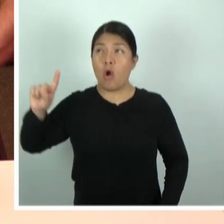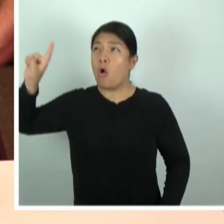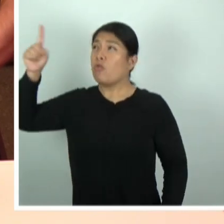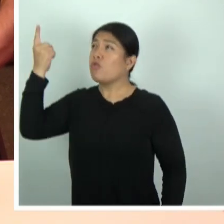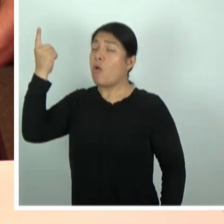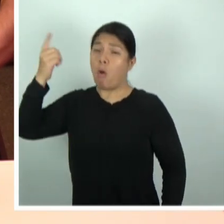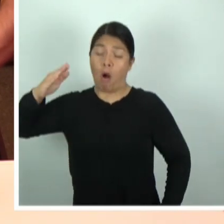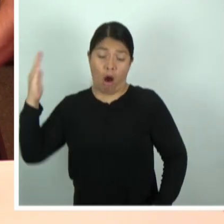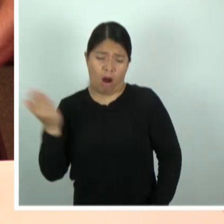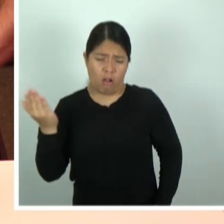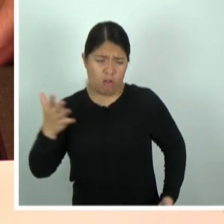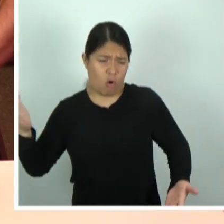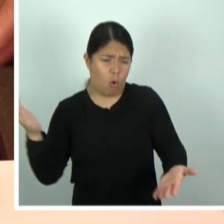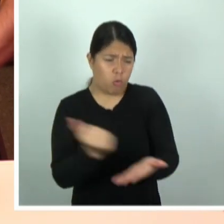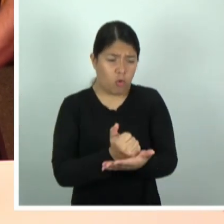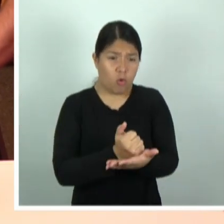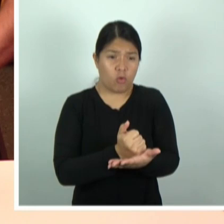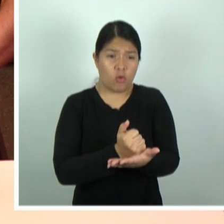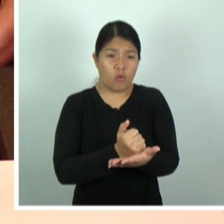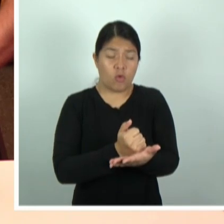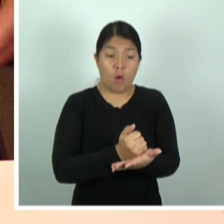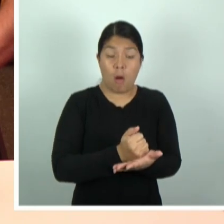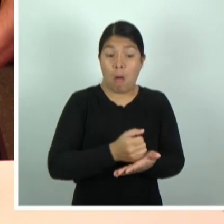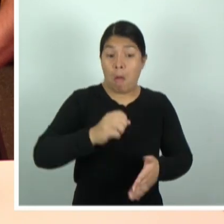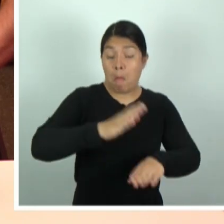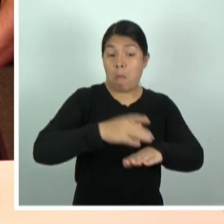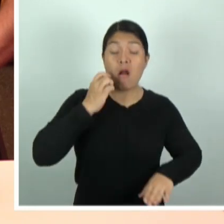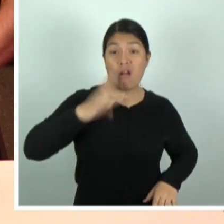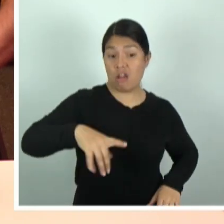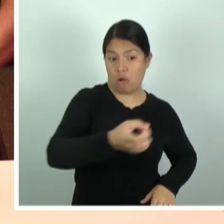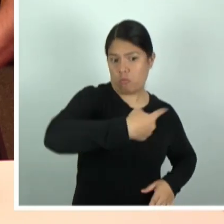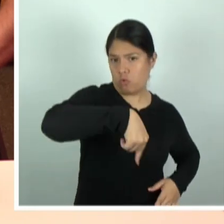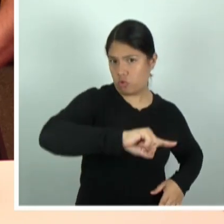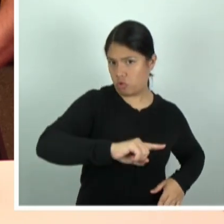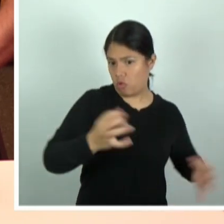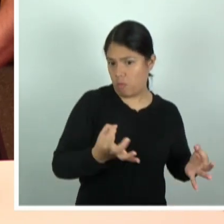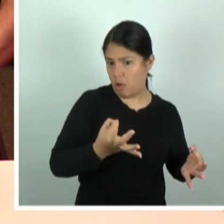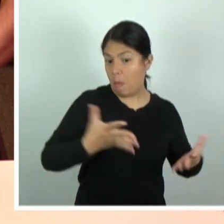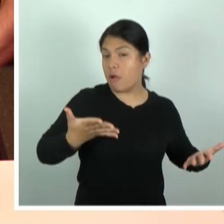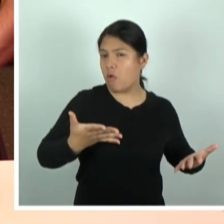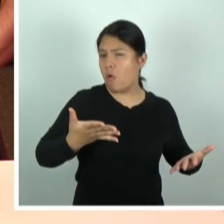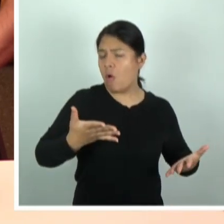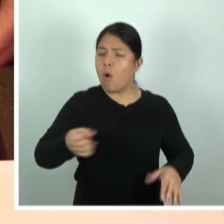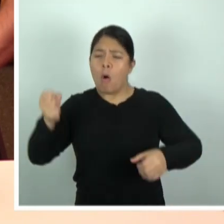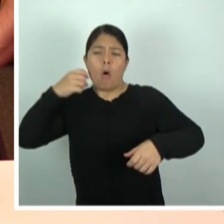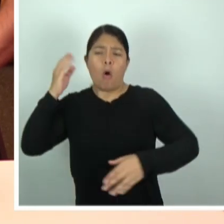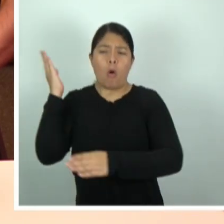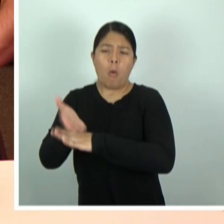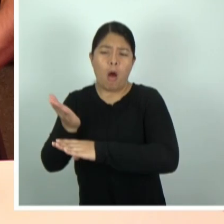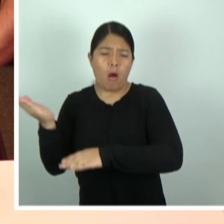castigo que tenía que venir sobre nosotros, lo dejó sobre su Hijo